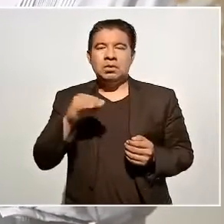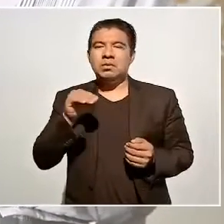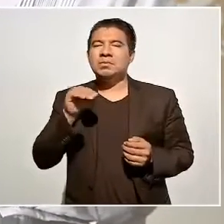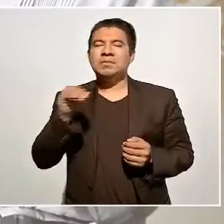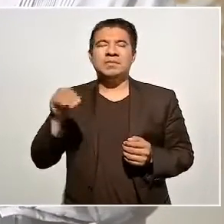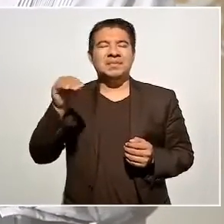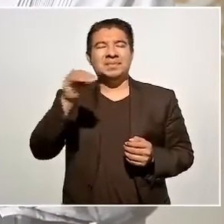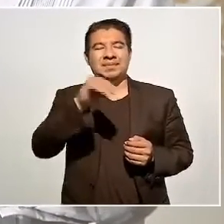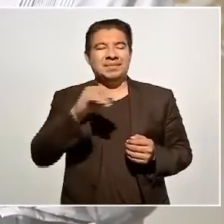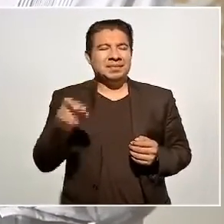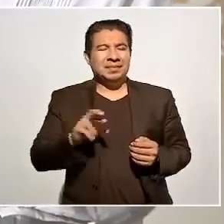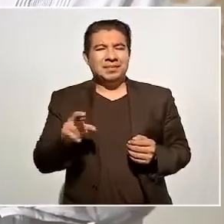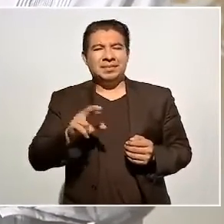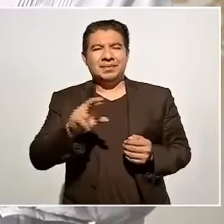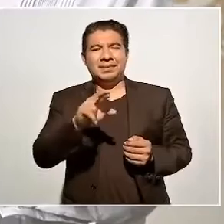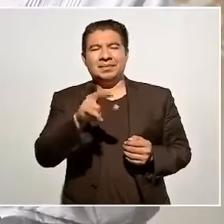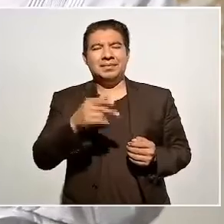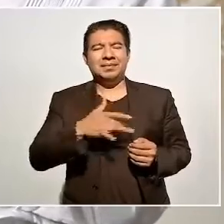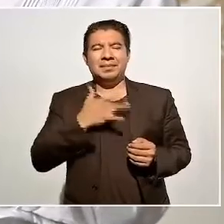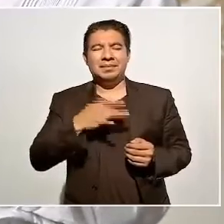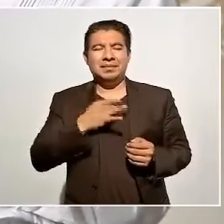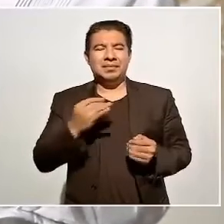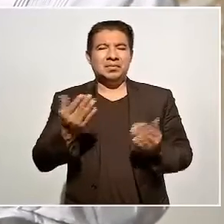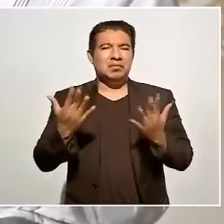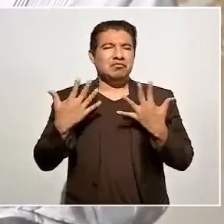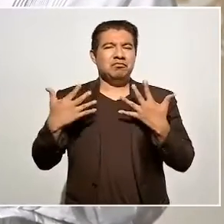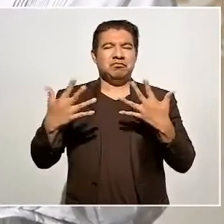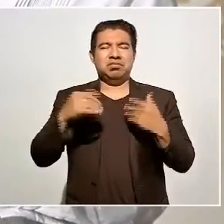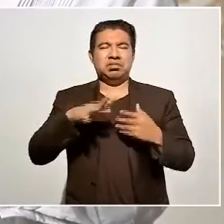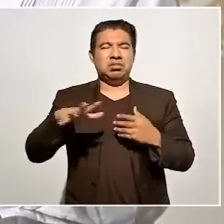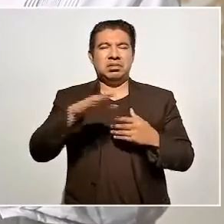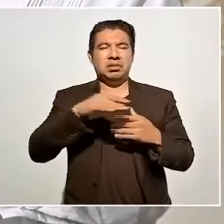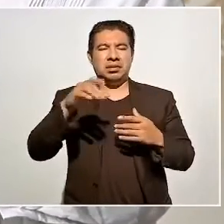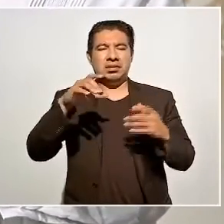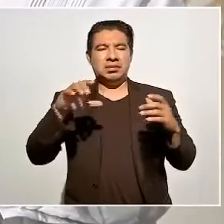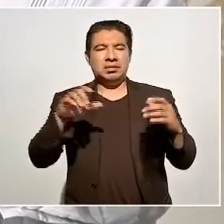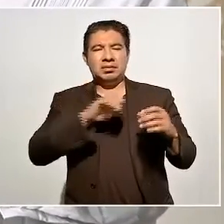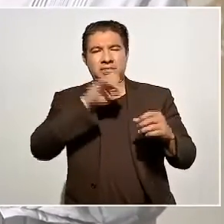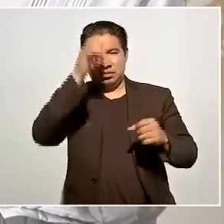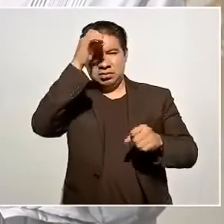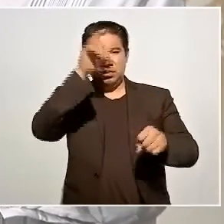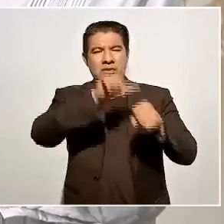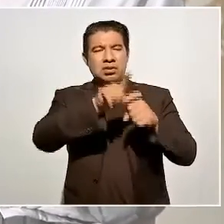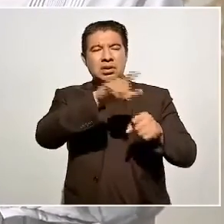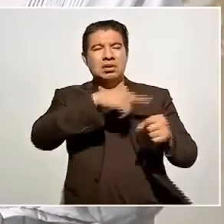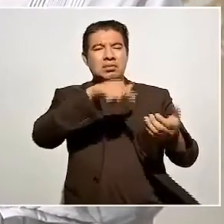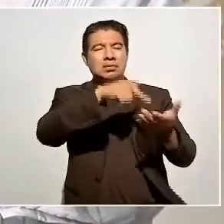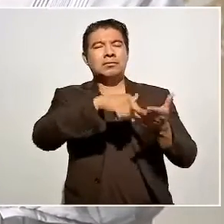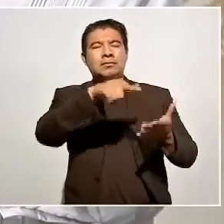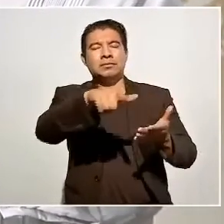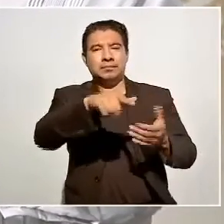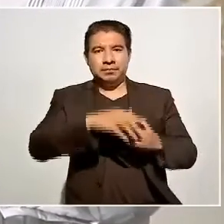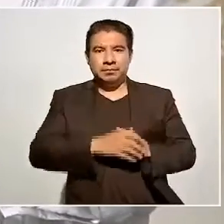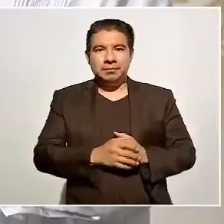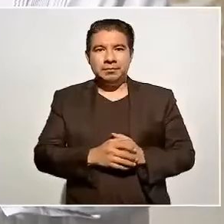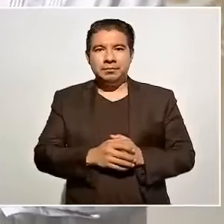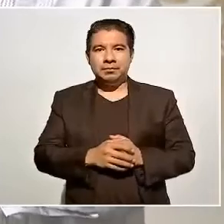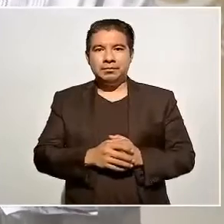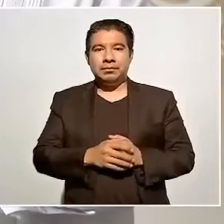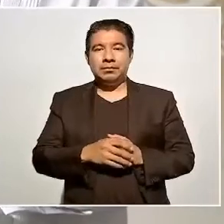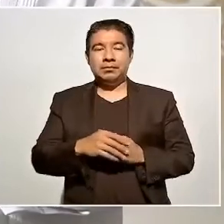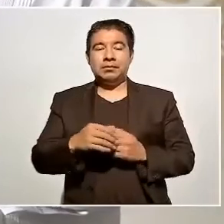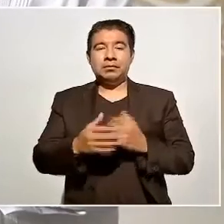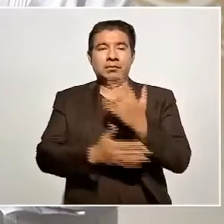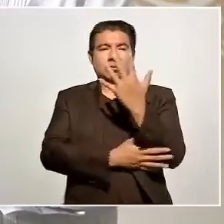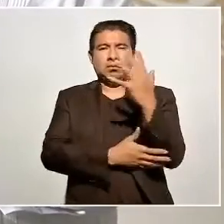disfrutar del río Usumacinta, de esas zonas arqueológicas, de la selva